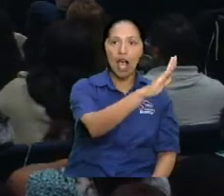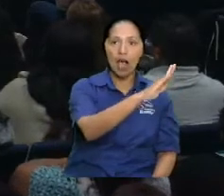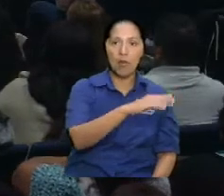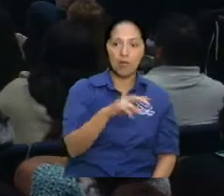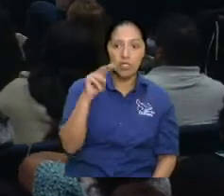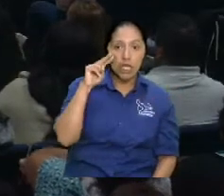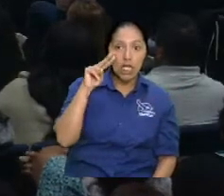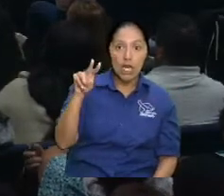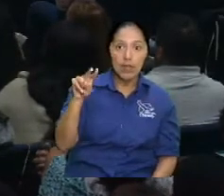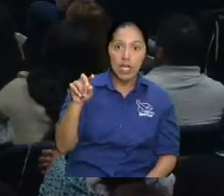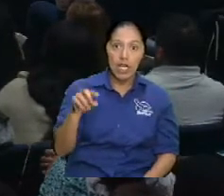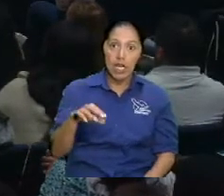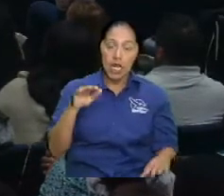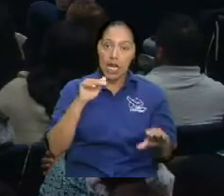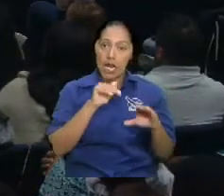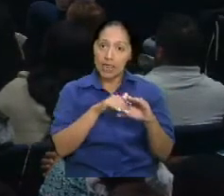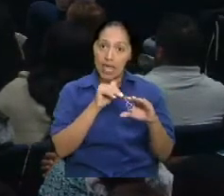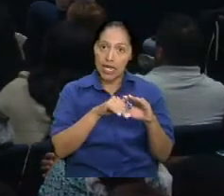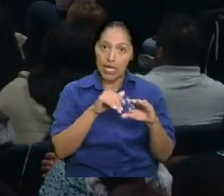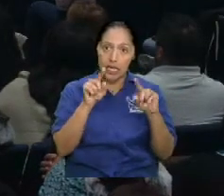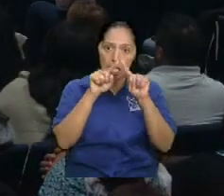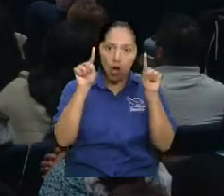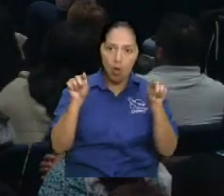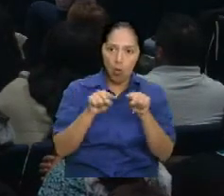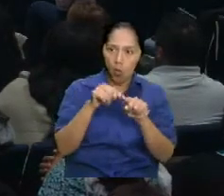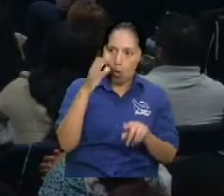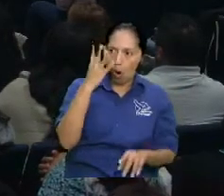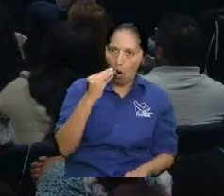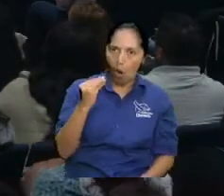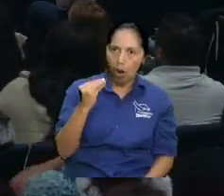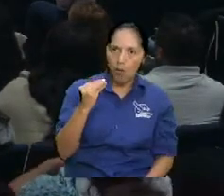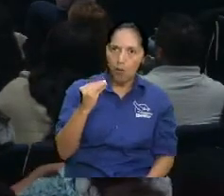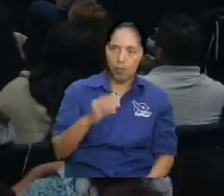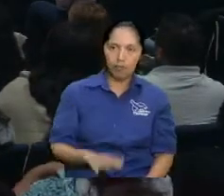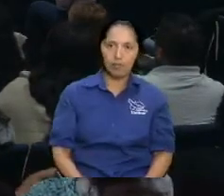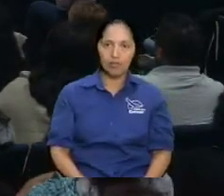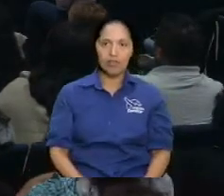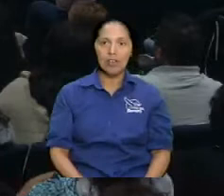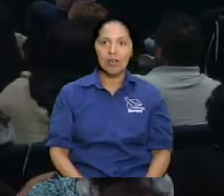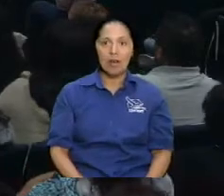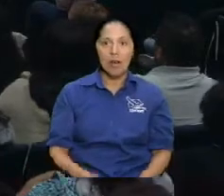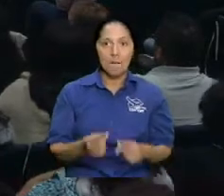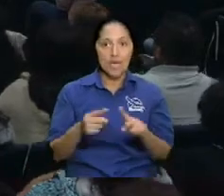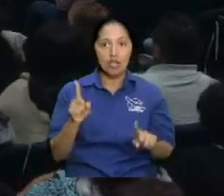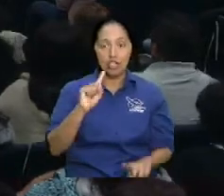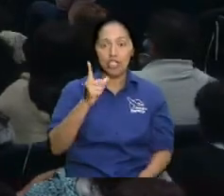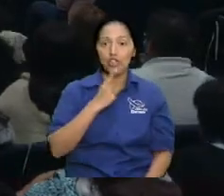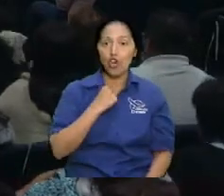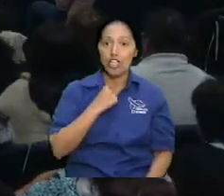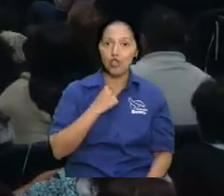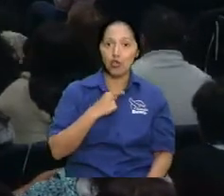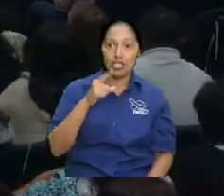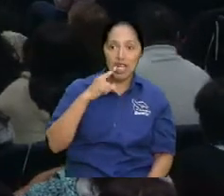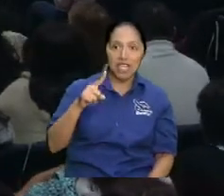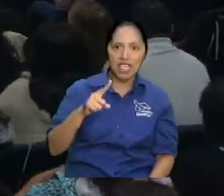Saca uno una su tarjeta así, plateada. ¡Fuera! ¡Seguridad!